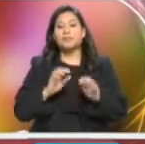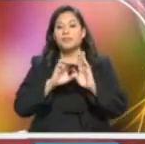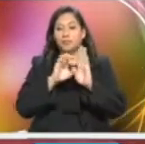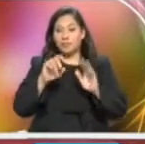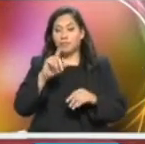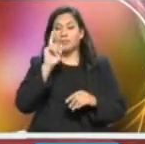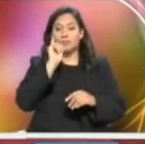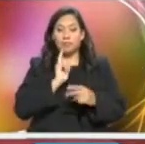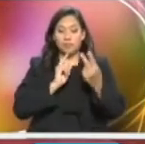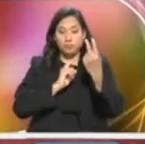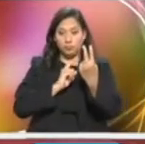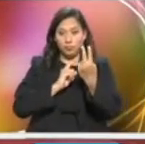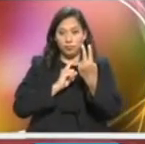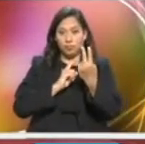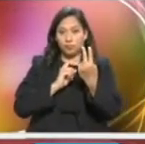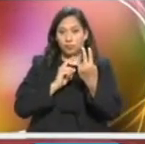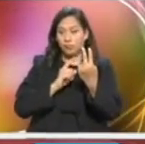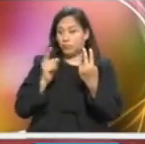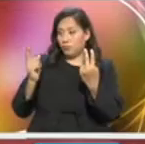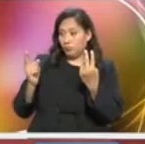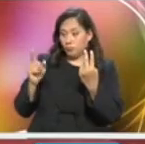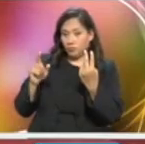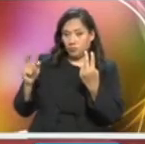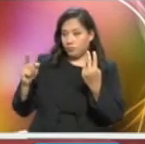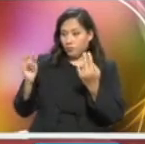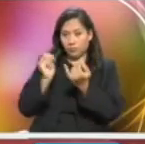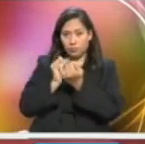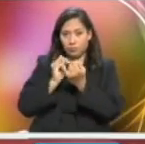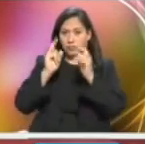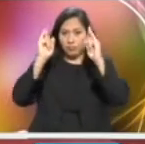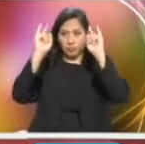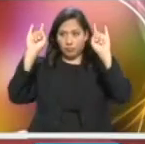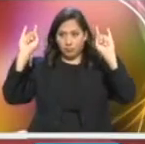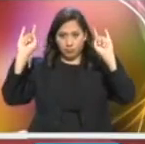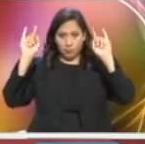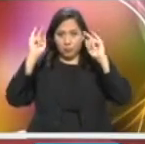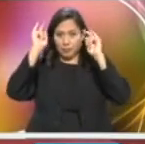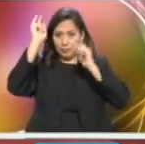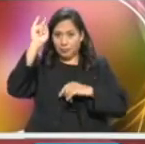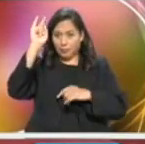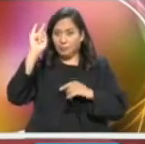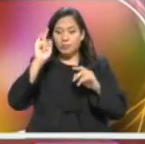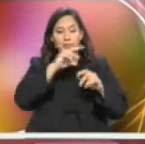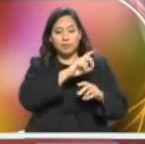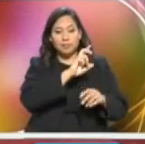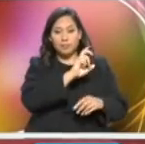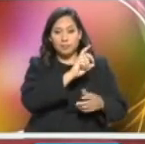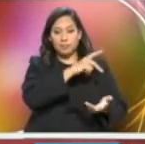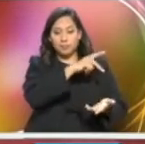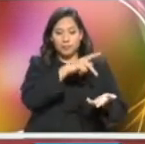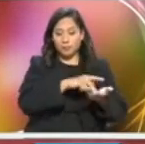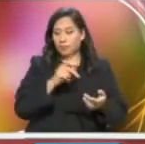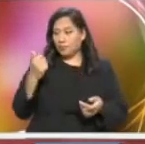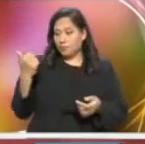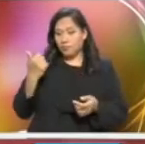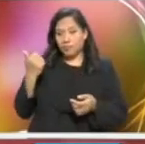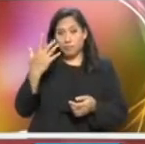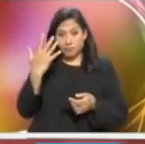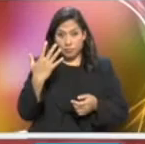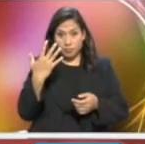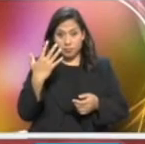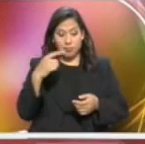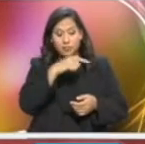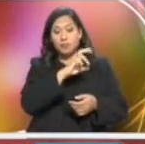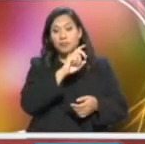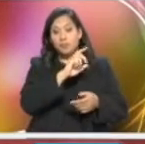tenemos 2 mujeres aquí al lado del mismo tamaño de estatura, pero una tiene 30 kilos por bajar y la otra solo 5,